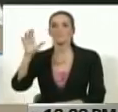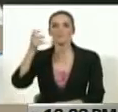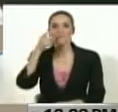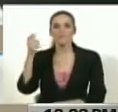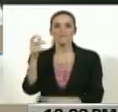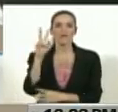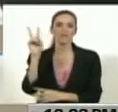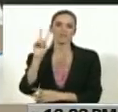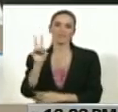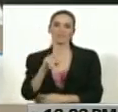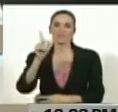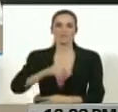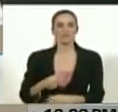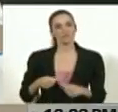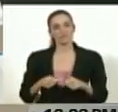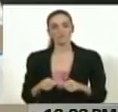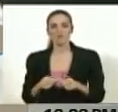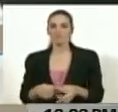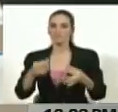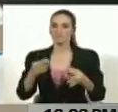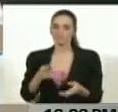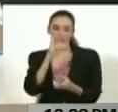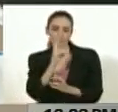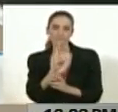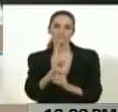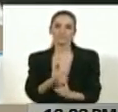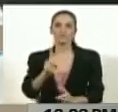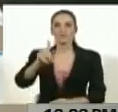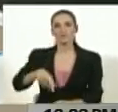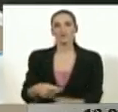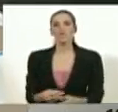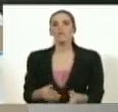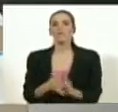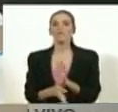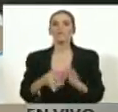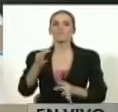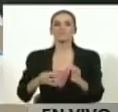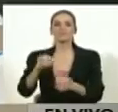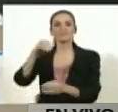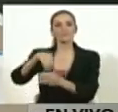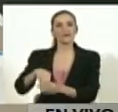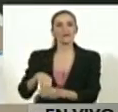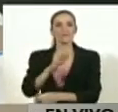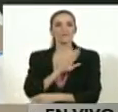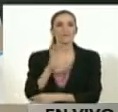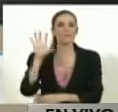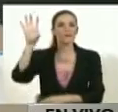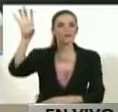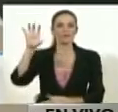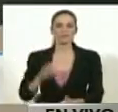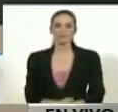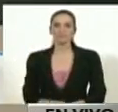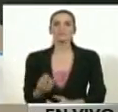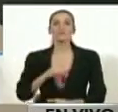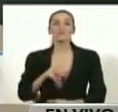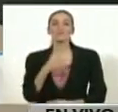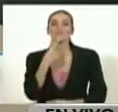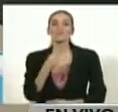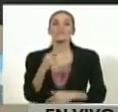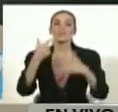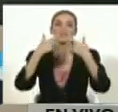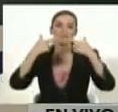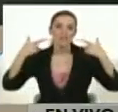Venezuela que mantienen una posición respetuosa de la jurisdicción interna de nuestro país estamos hablando en un